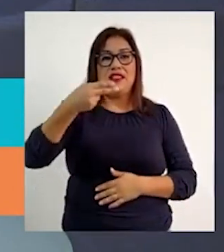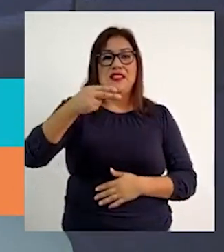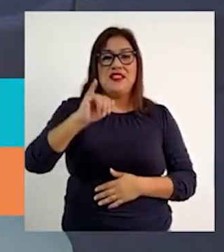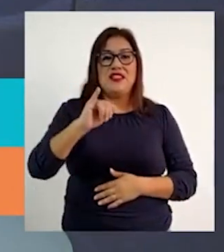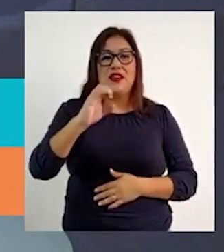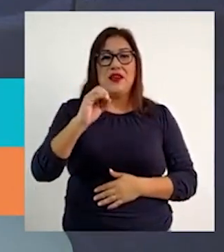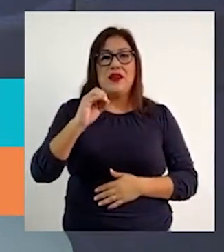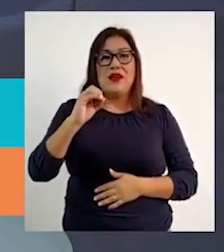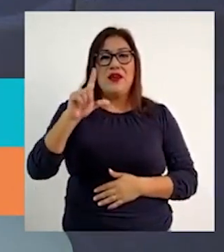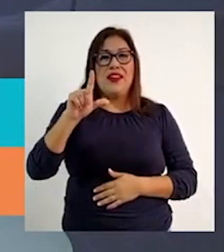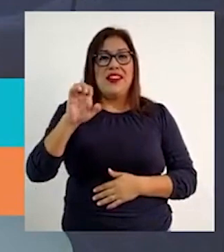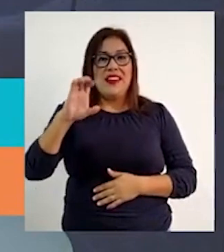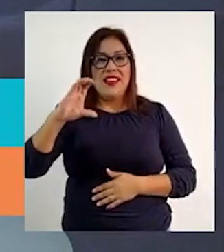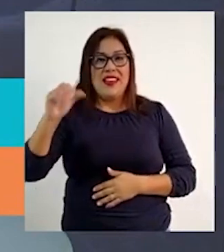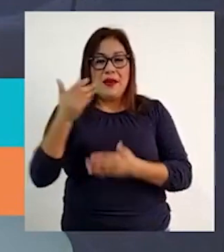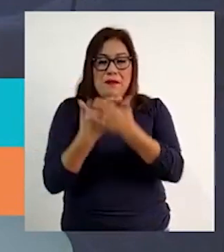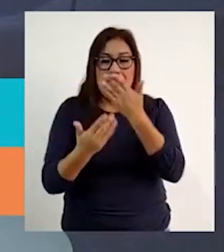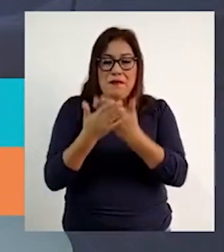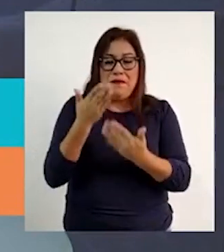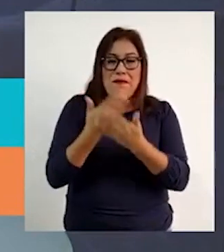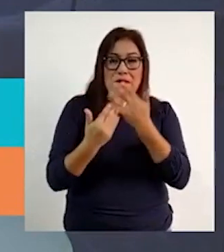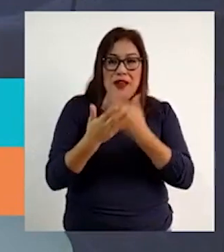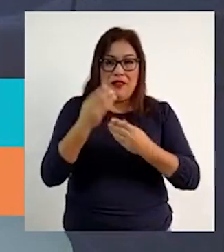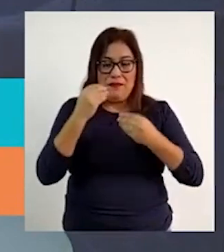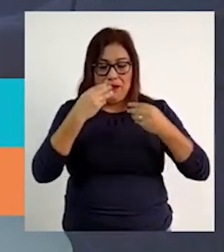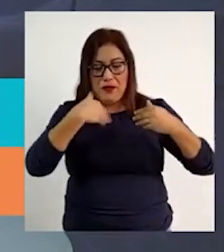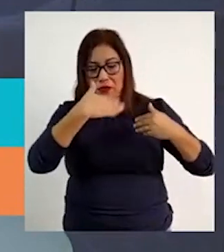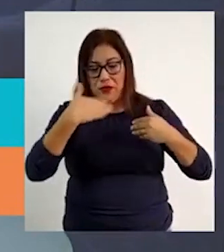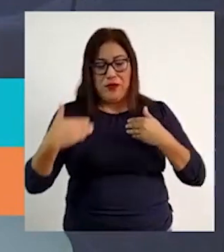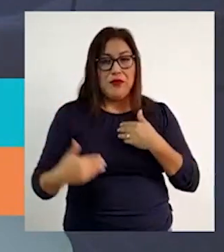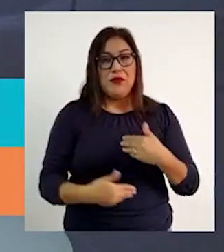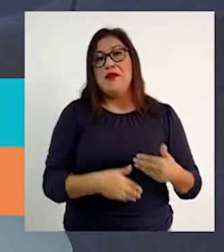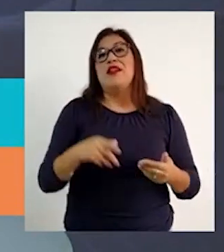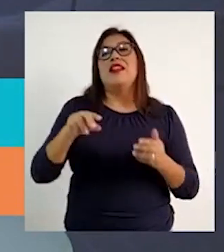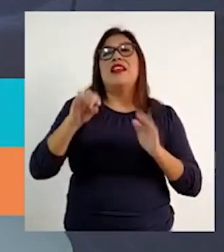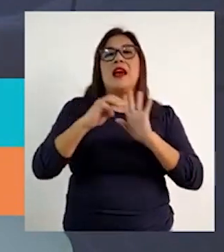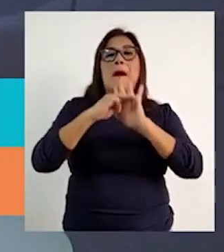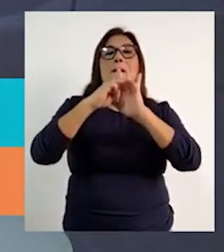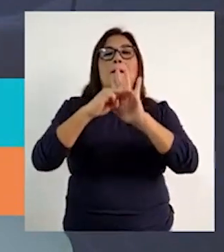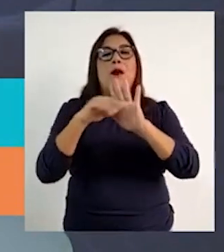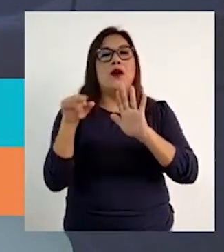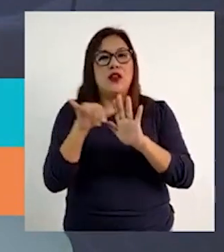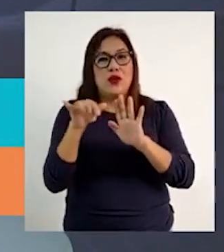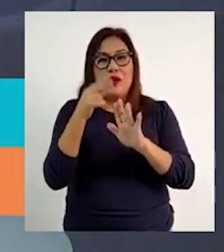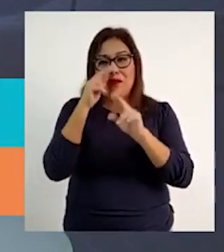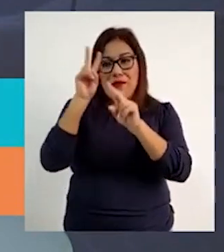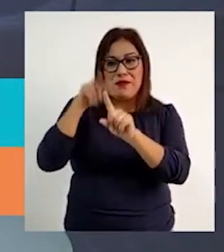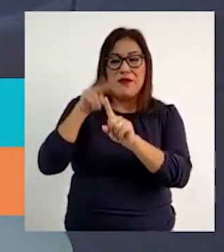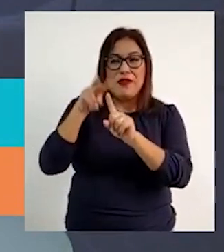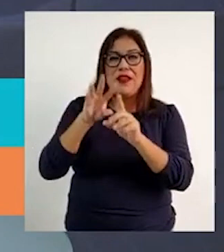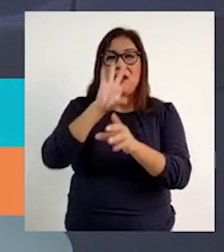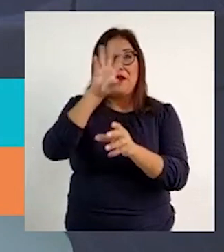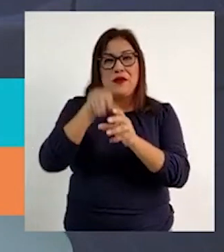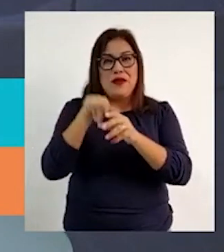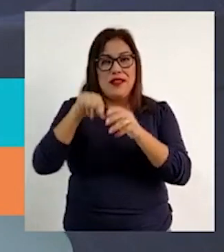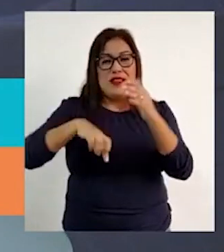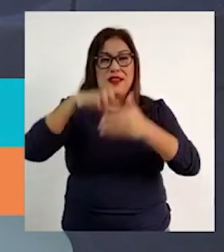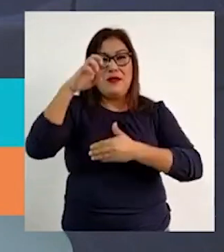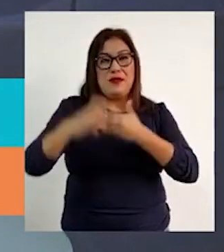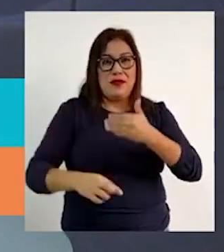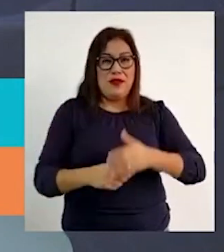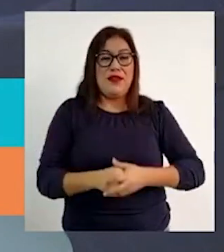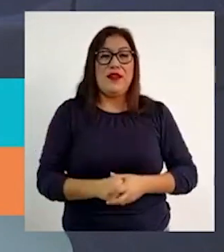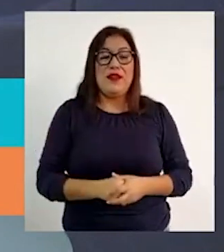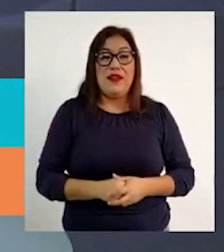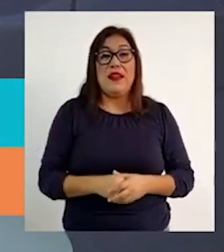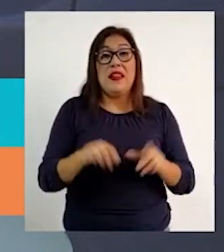porque también tratamos de que la moda también tenga un sea accesible e incorporada en este programa. Y además van